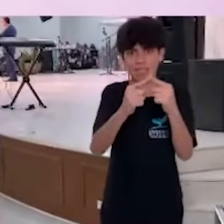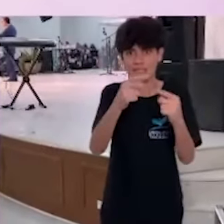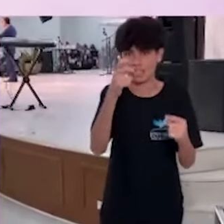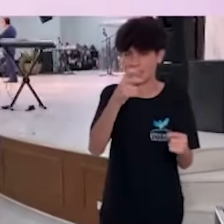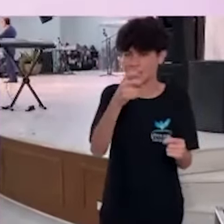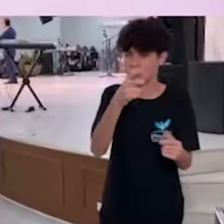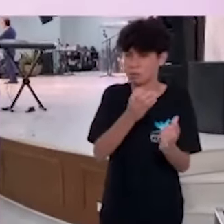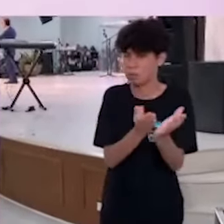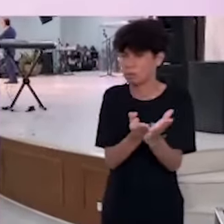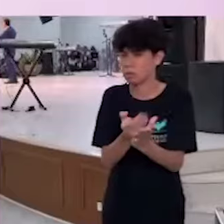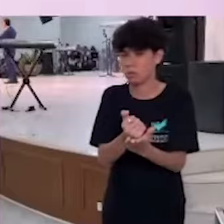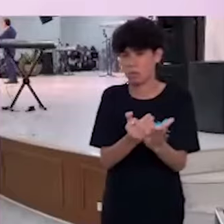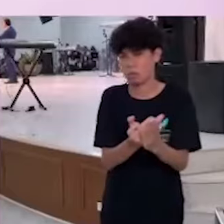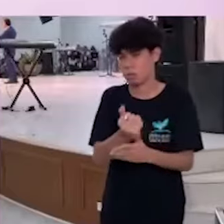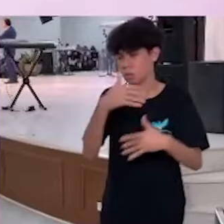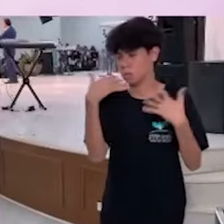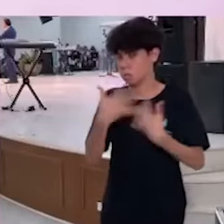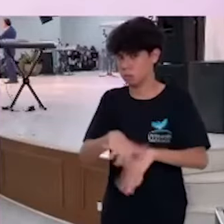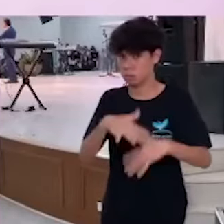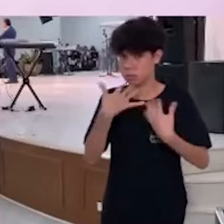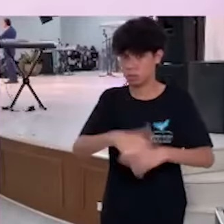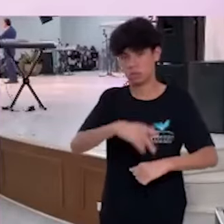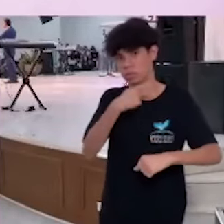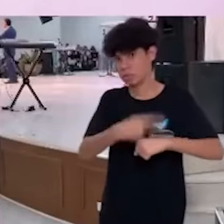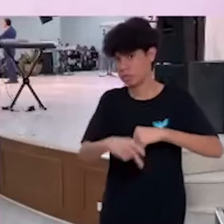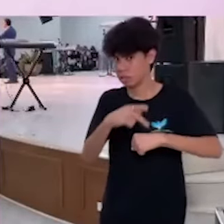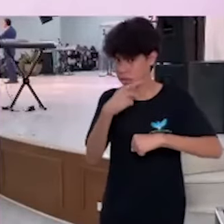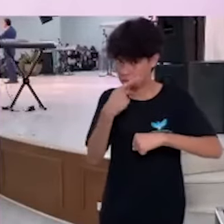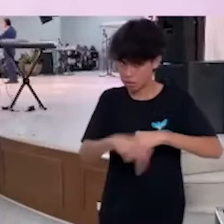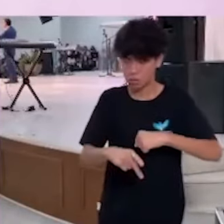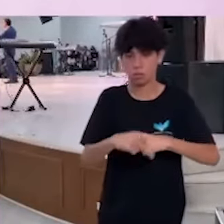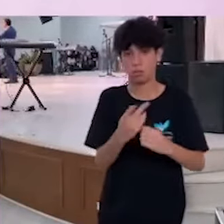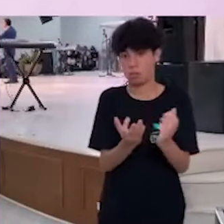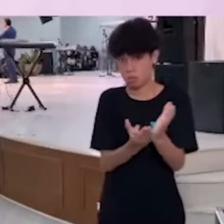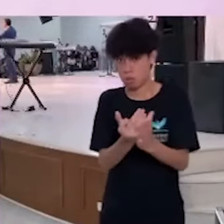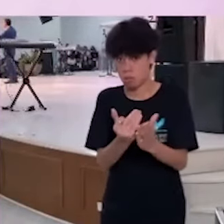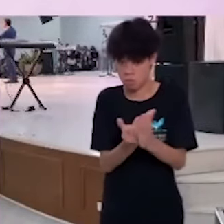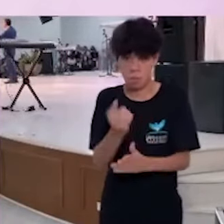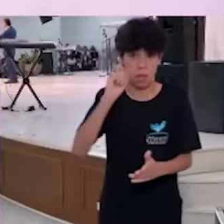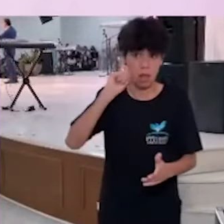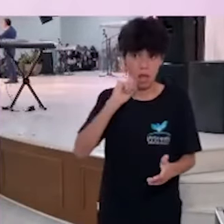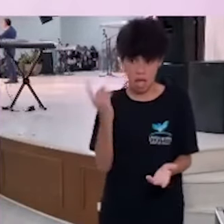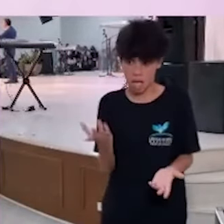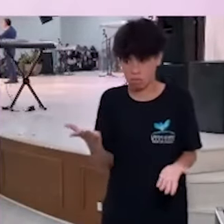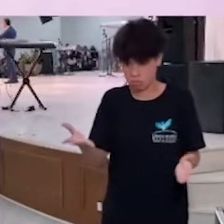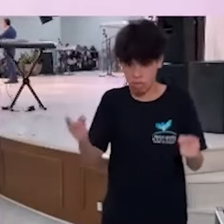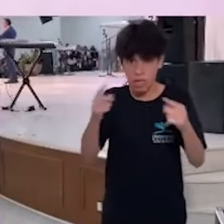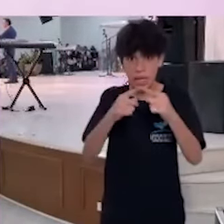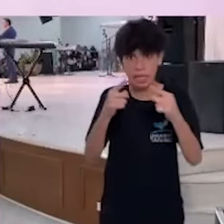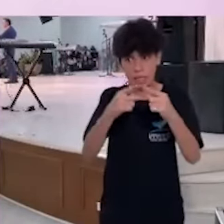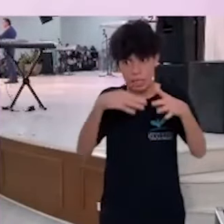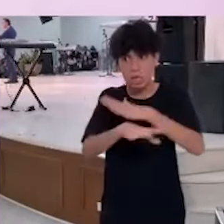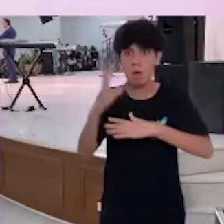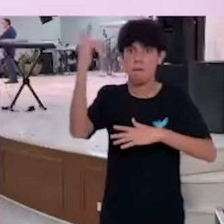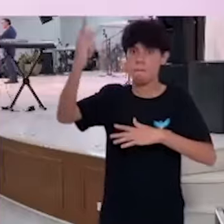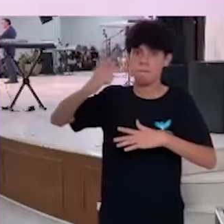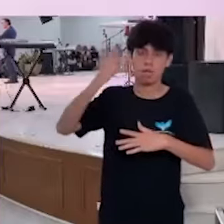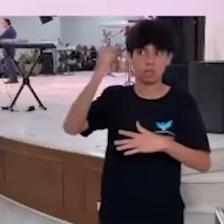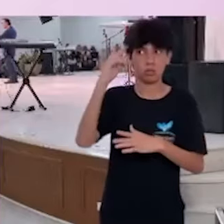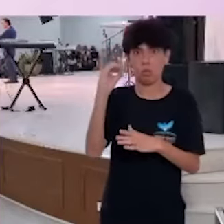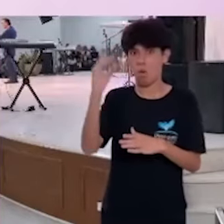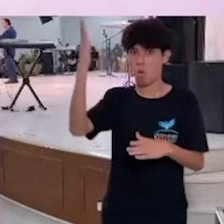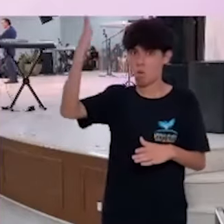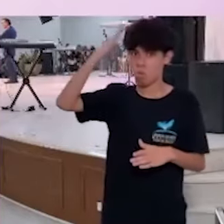el adulterio y el pecado de la inmoralidad sexual dentro de la iglesia, en un ministro, en un pastor, en un líder